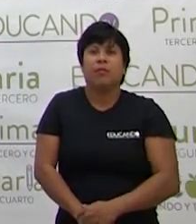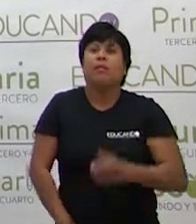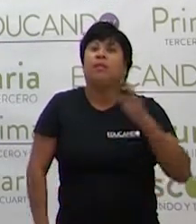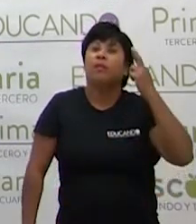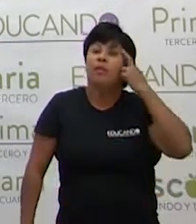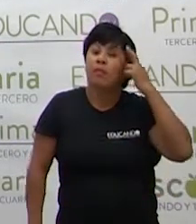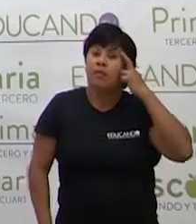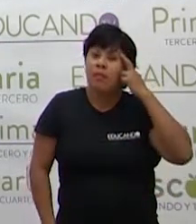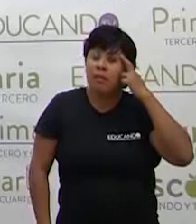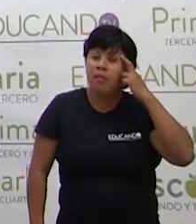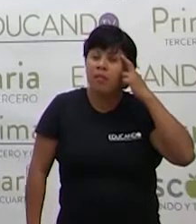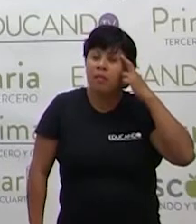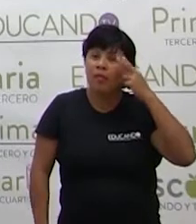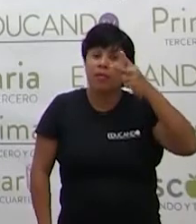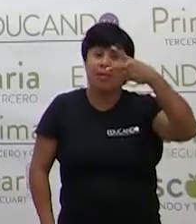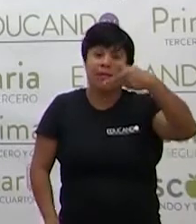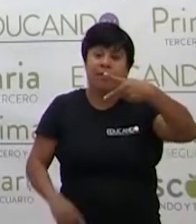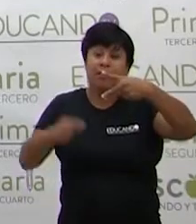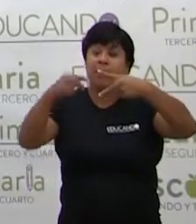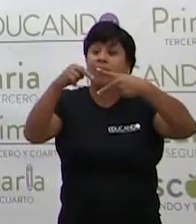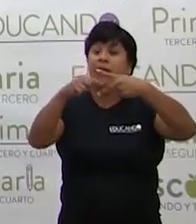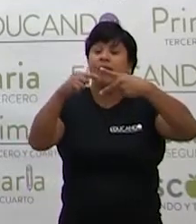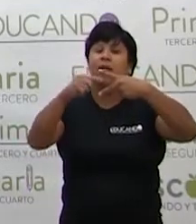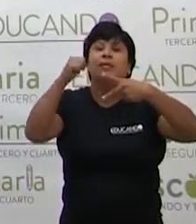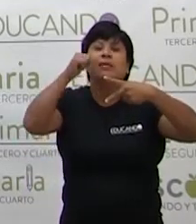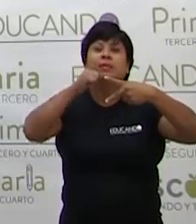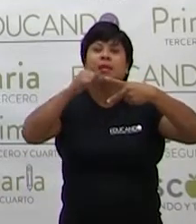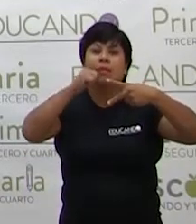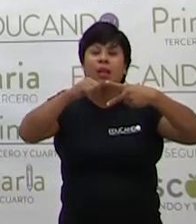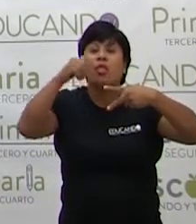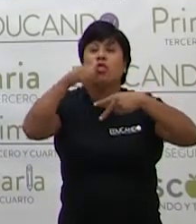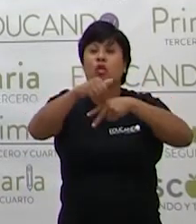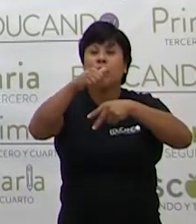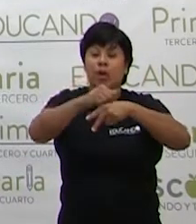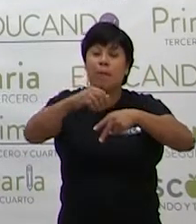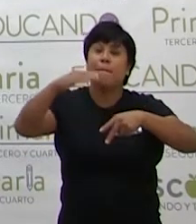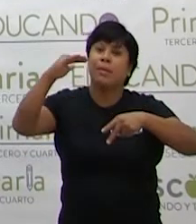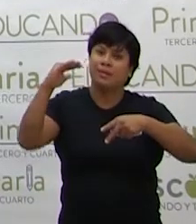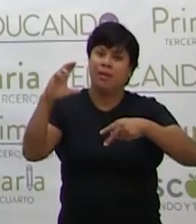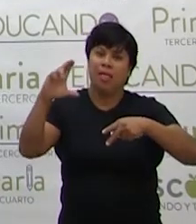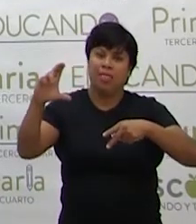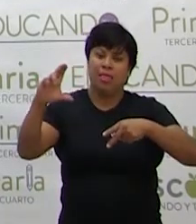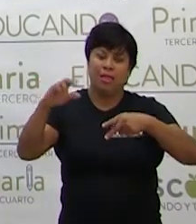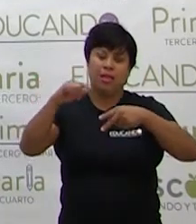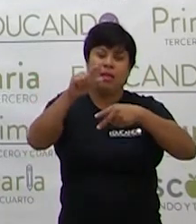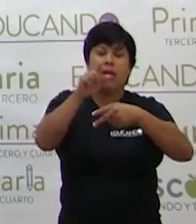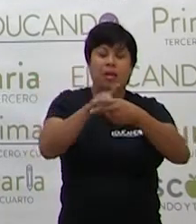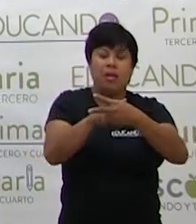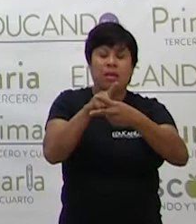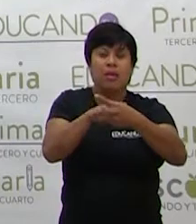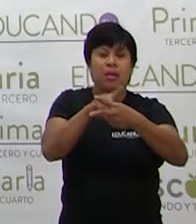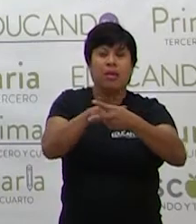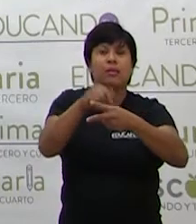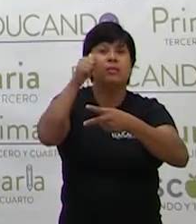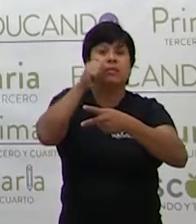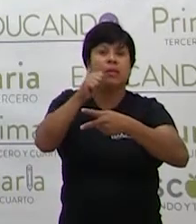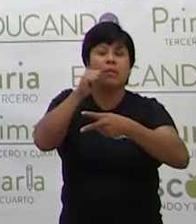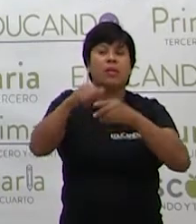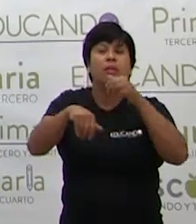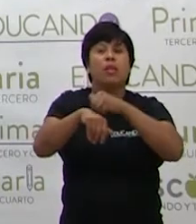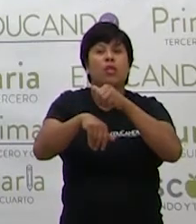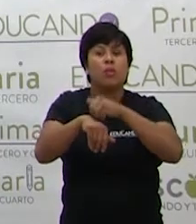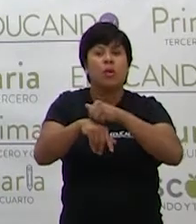Recuerda, la parte abierta siempre va del lado del número más grande y la parte cerrada siempre va del lado del número